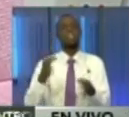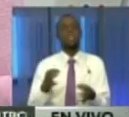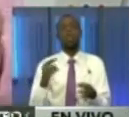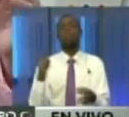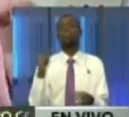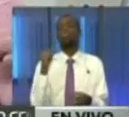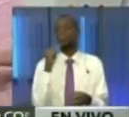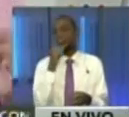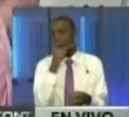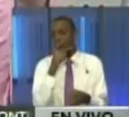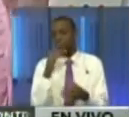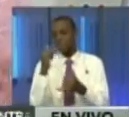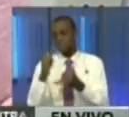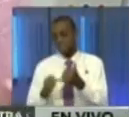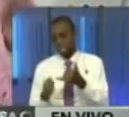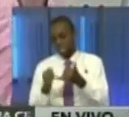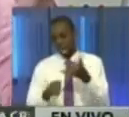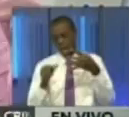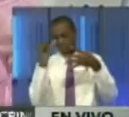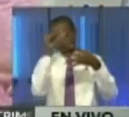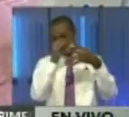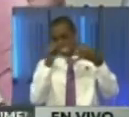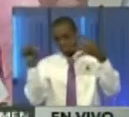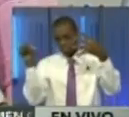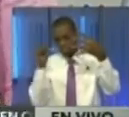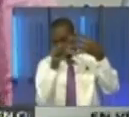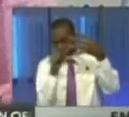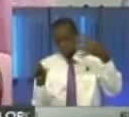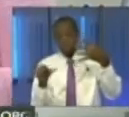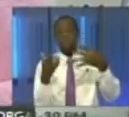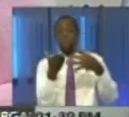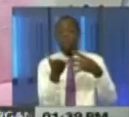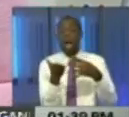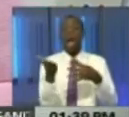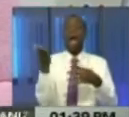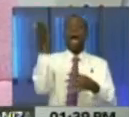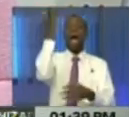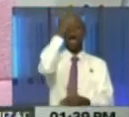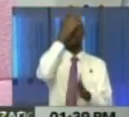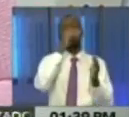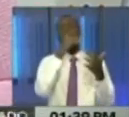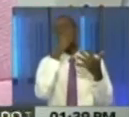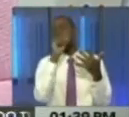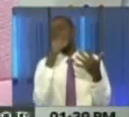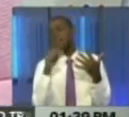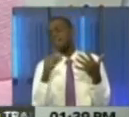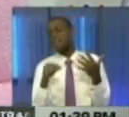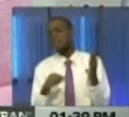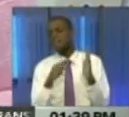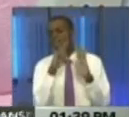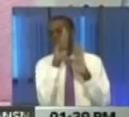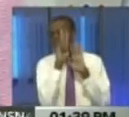octubre, una vez cumplido con todos los requisitos que establece.